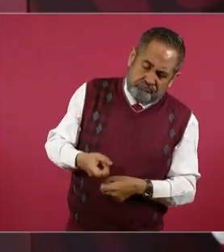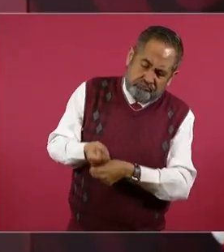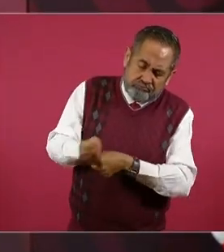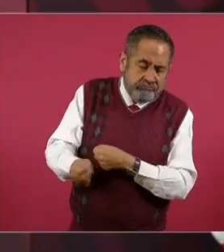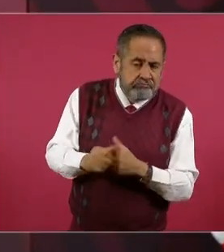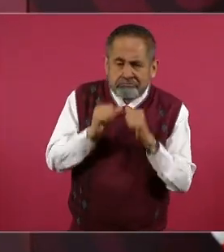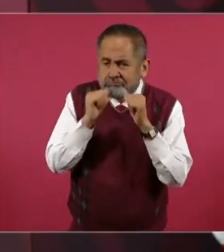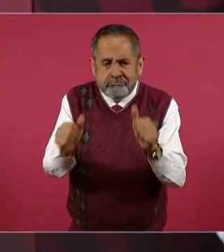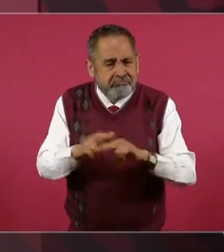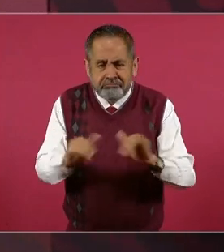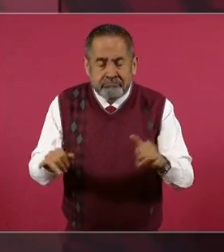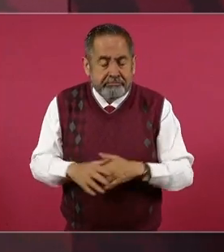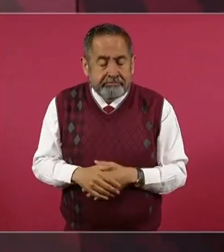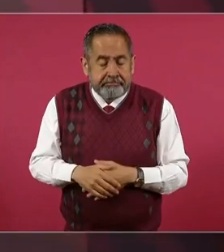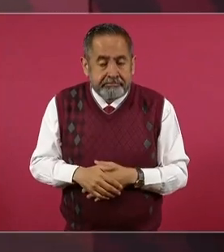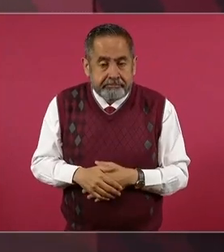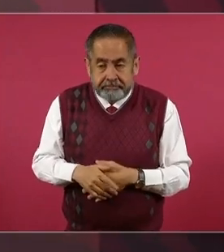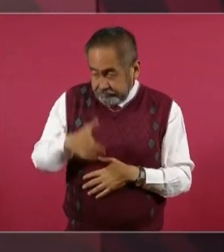Los primeros esclavos